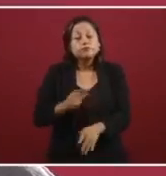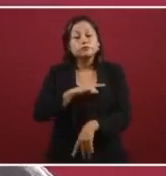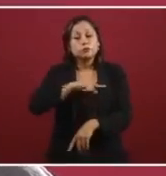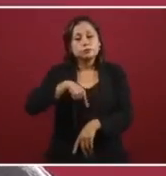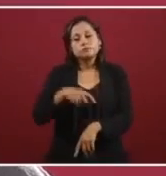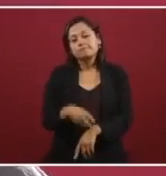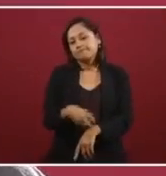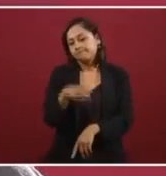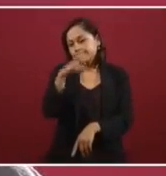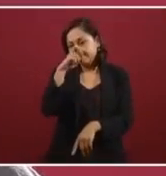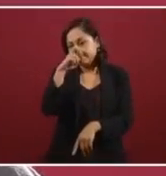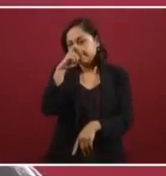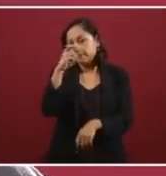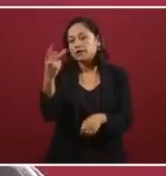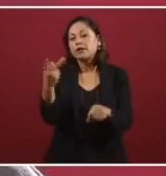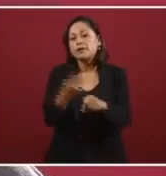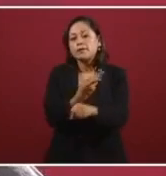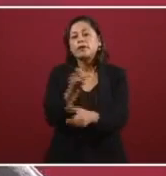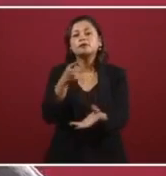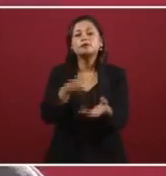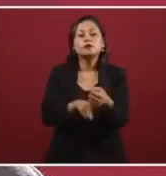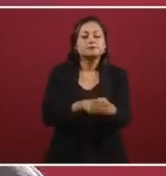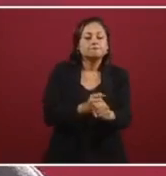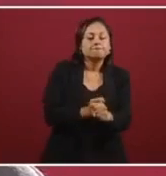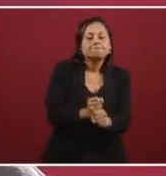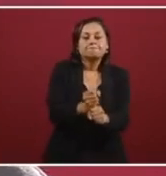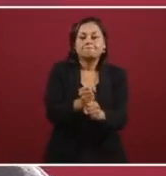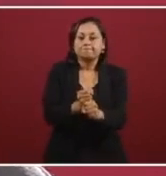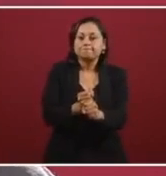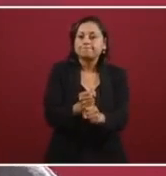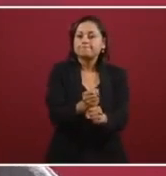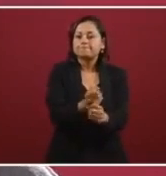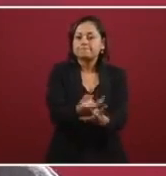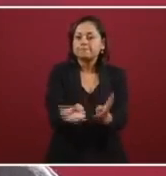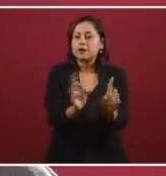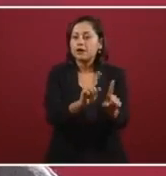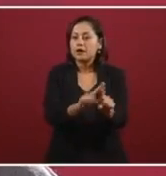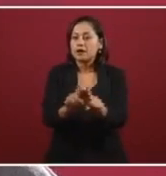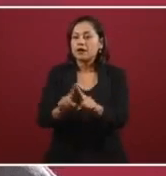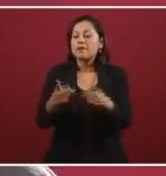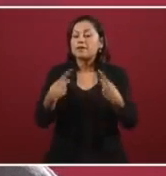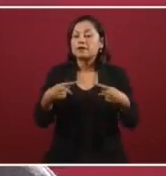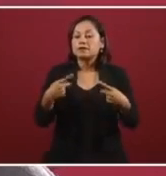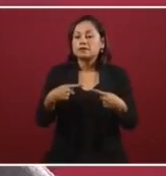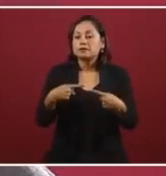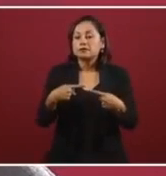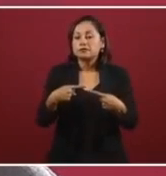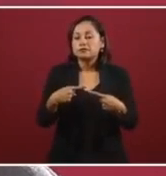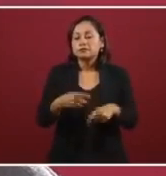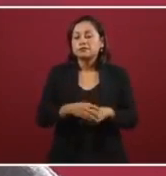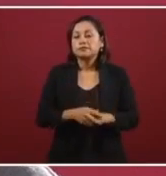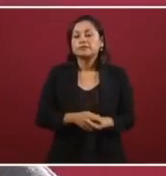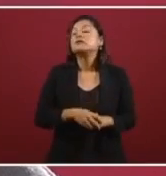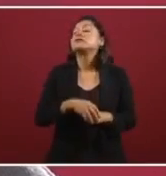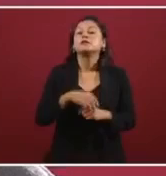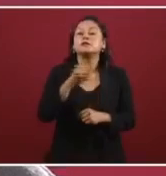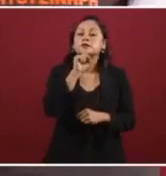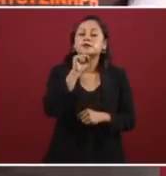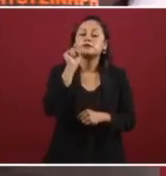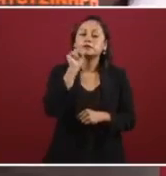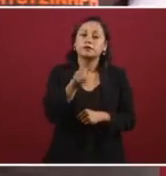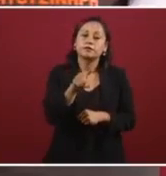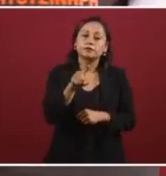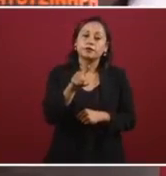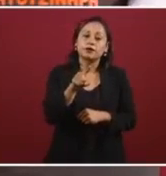malos tratos y tortura que se dieron a personas y en su momento también empezaremos a